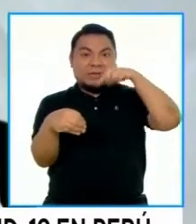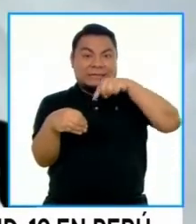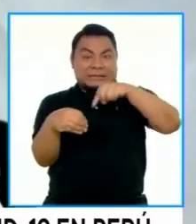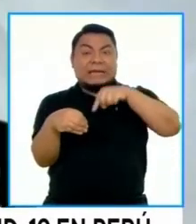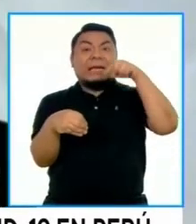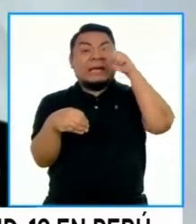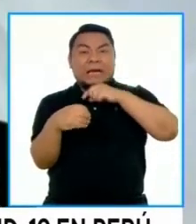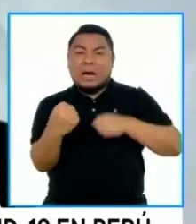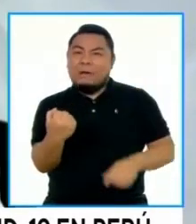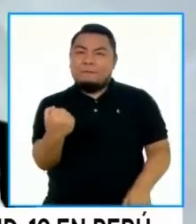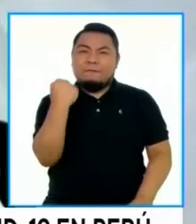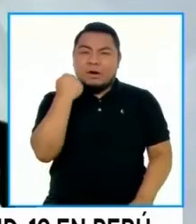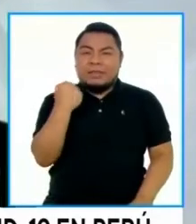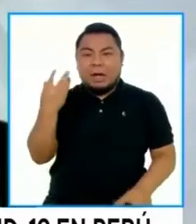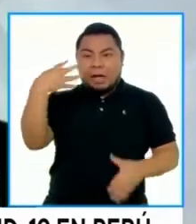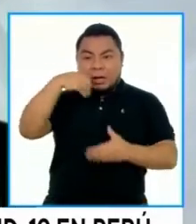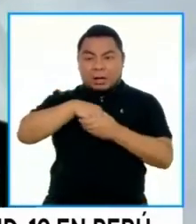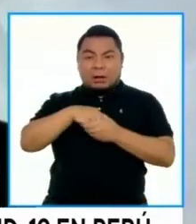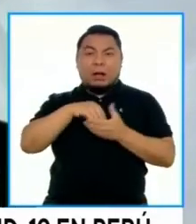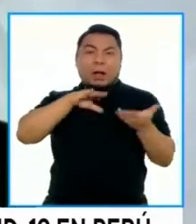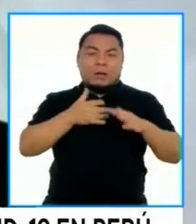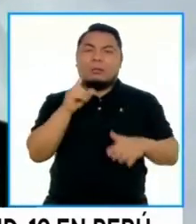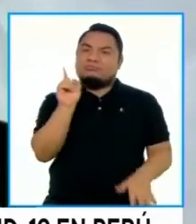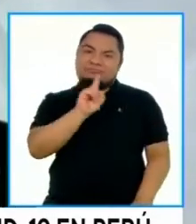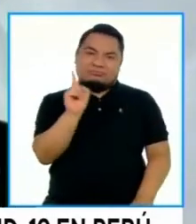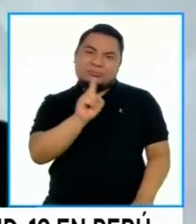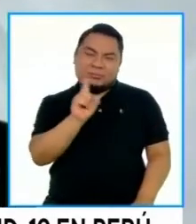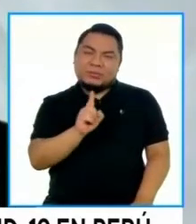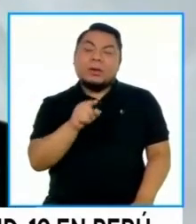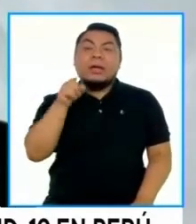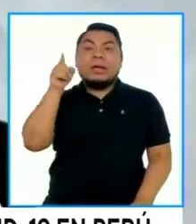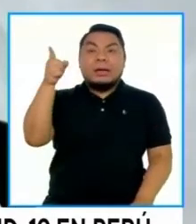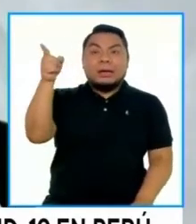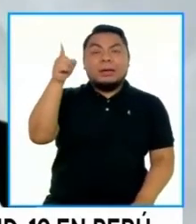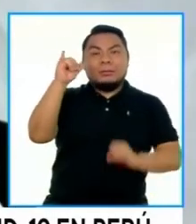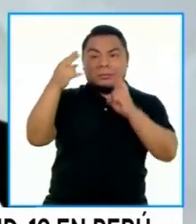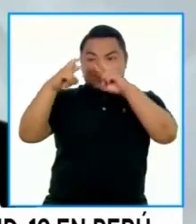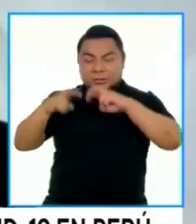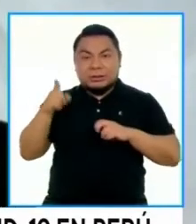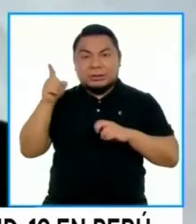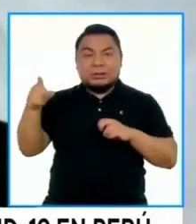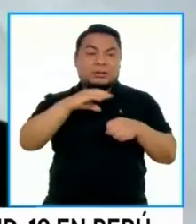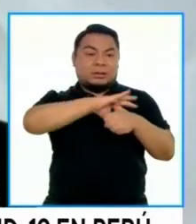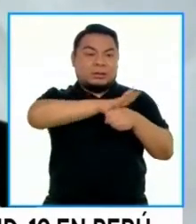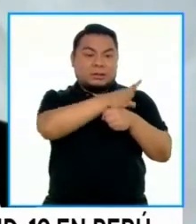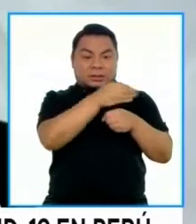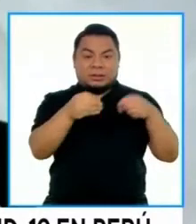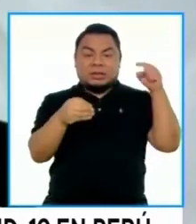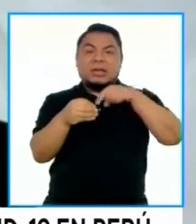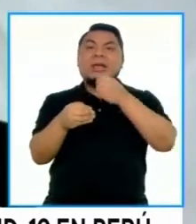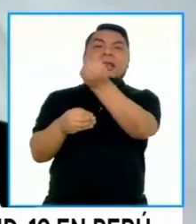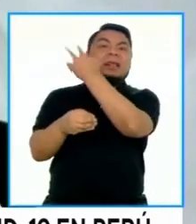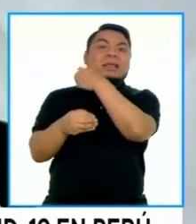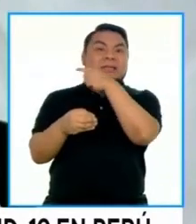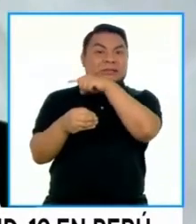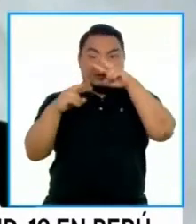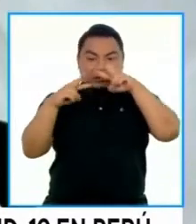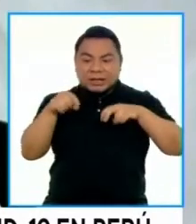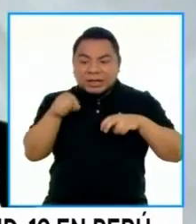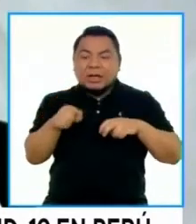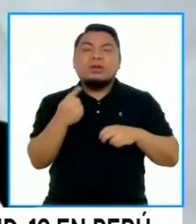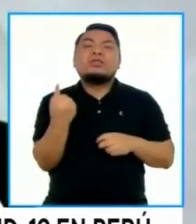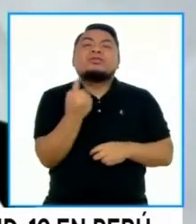en términos de ser más fuerte, ¿no? Sino más bien que sería más contagiosa. Y para eso, para evitar